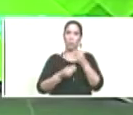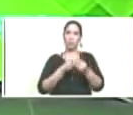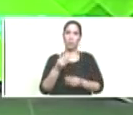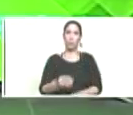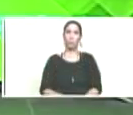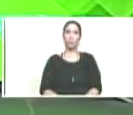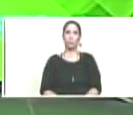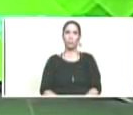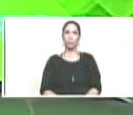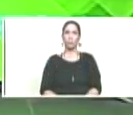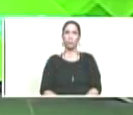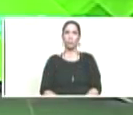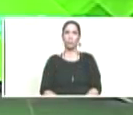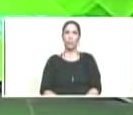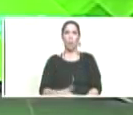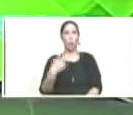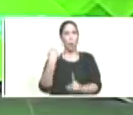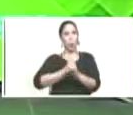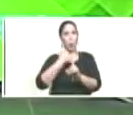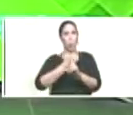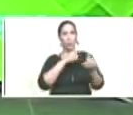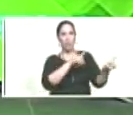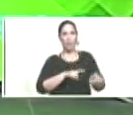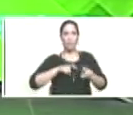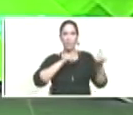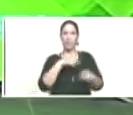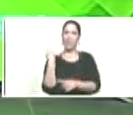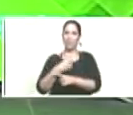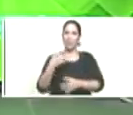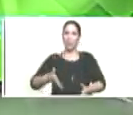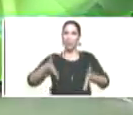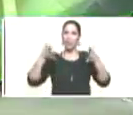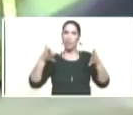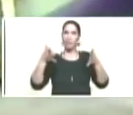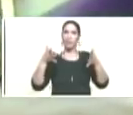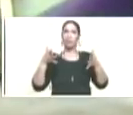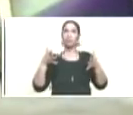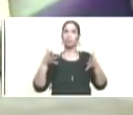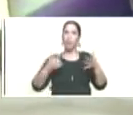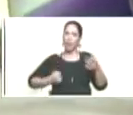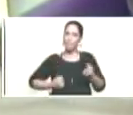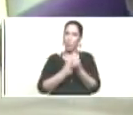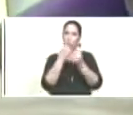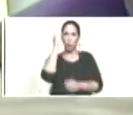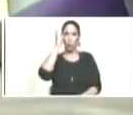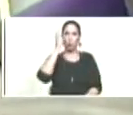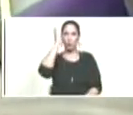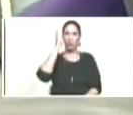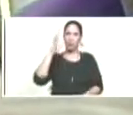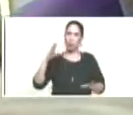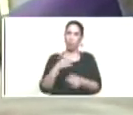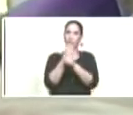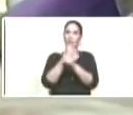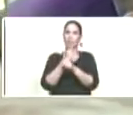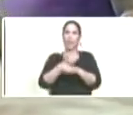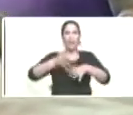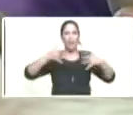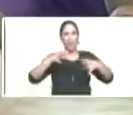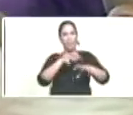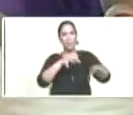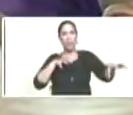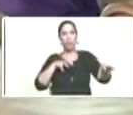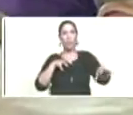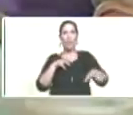La causa campesina tiene que ganarse el favor, el apoyo y la conciencia de las grandes mayorías nacionales.